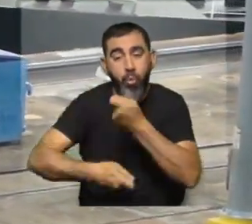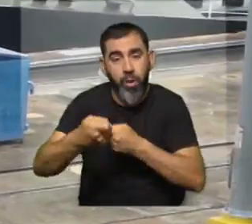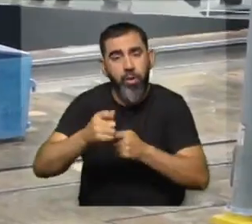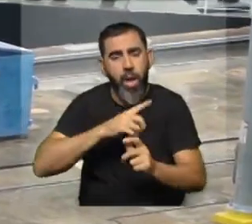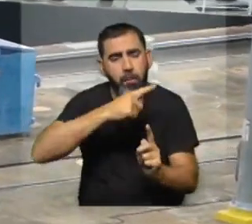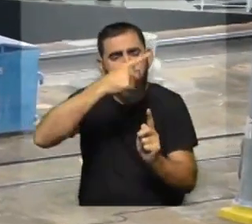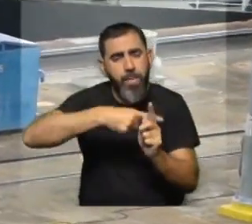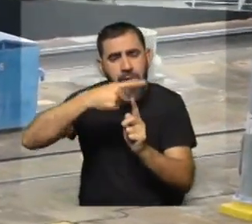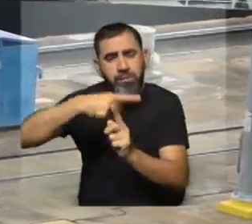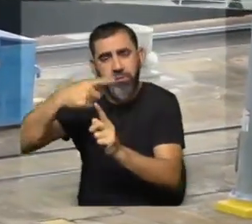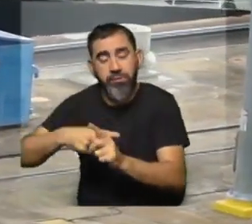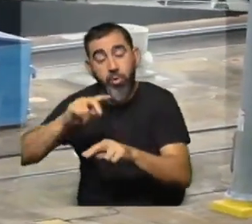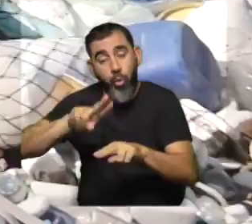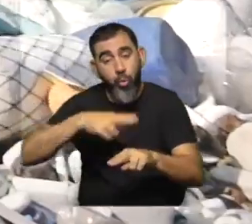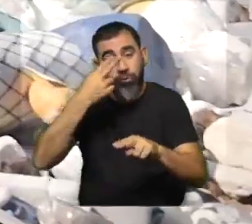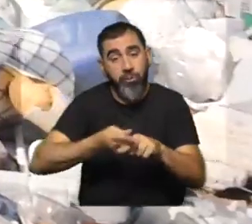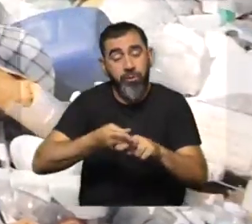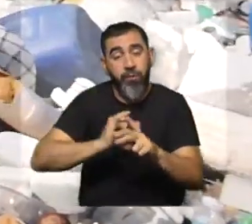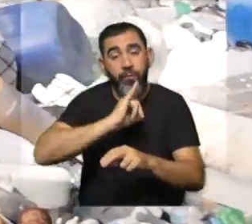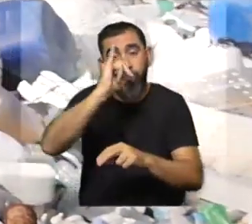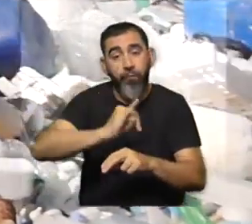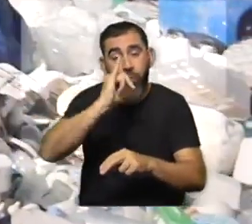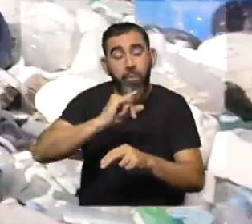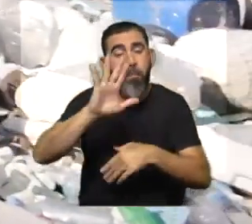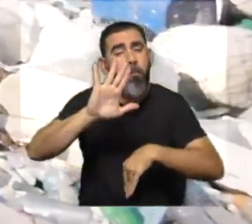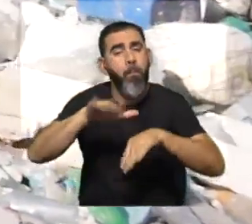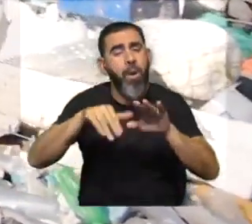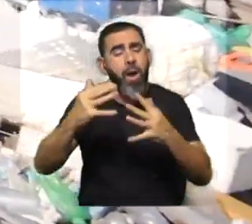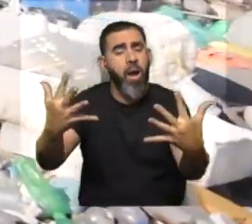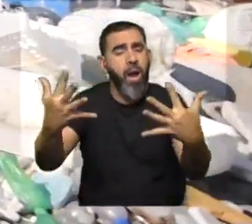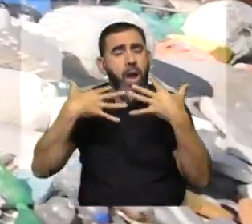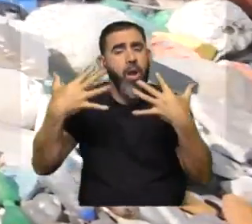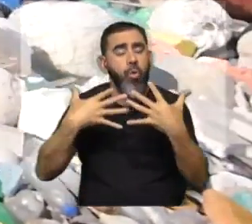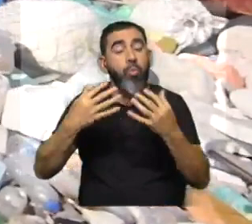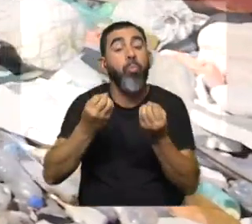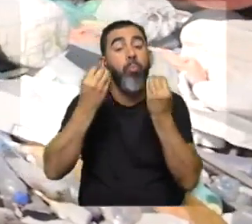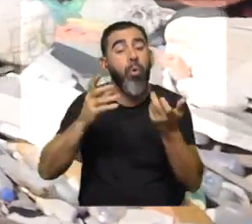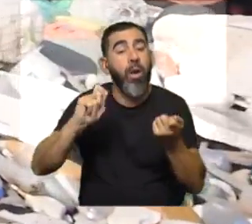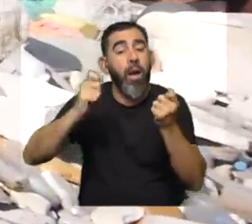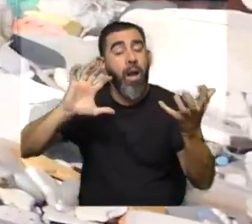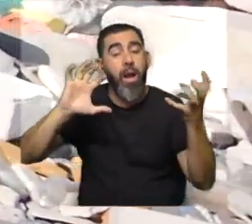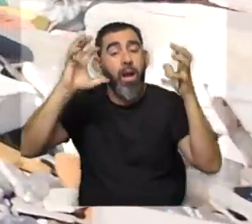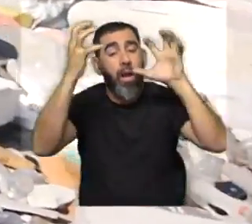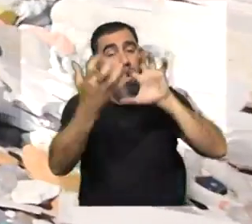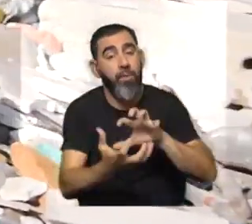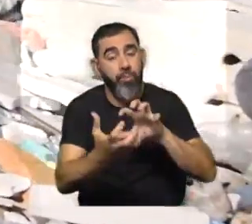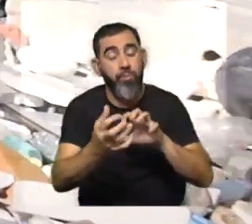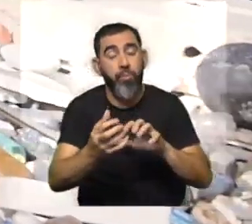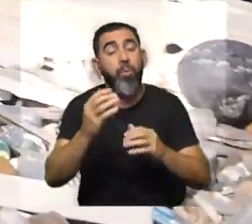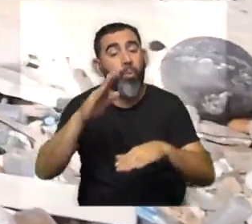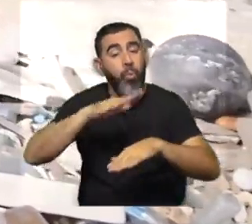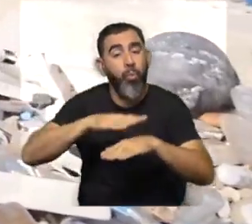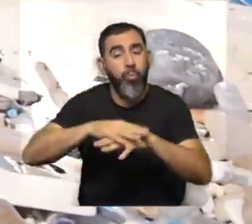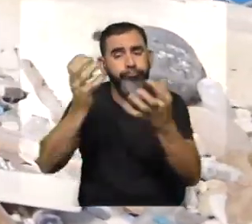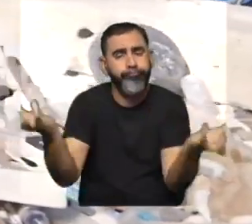varios meses. Una vez más, el reporte indica que este aumento de la temperatura está impulsado por el cambio climático, que es el resultado de la quema